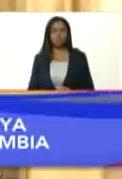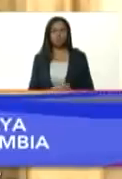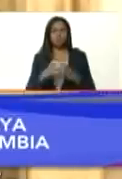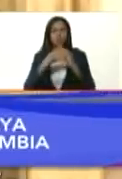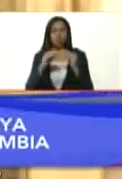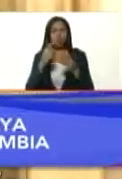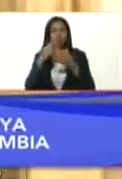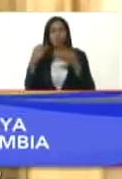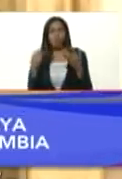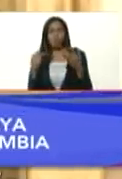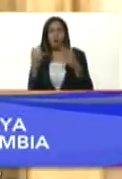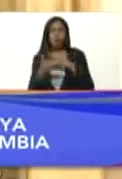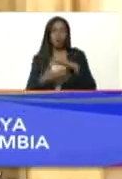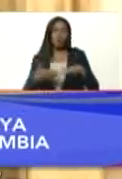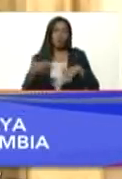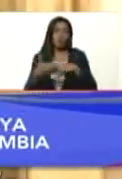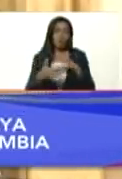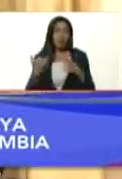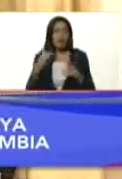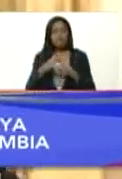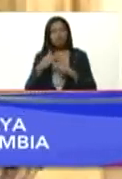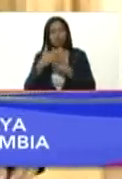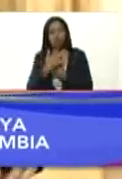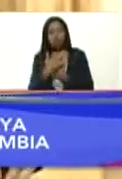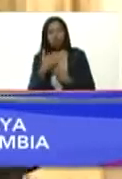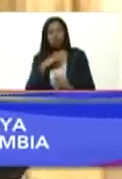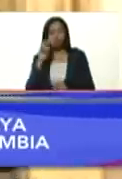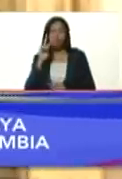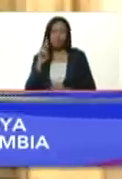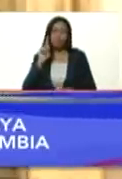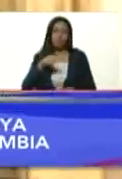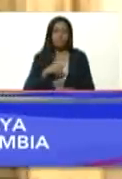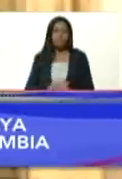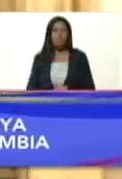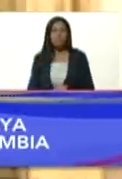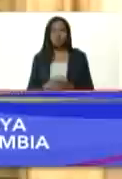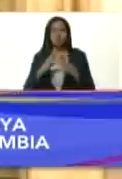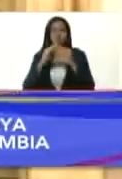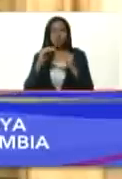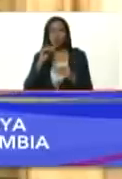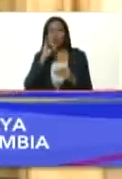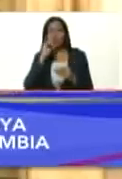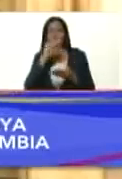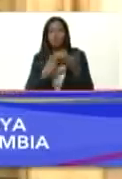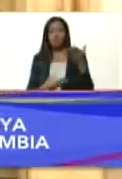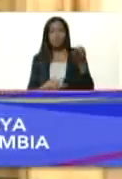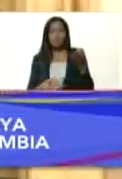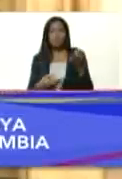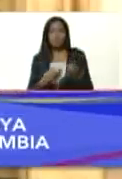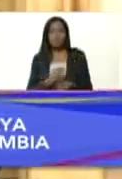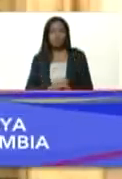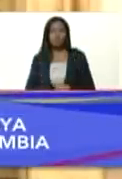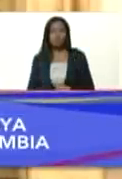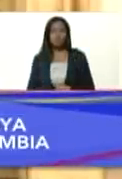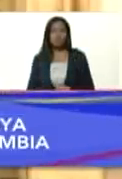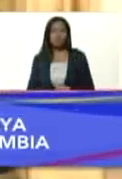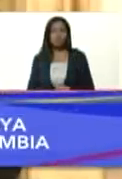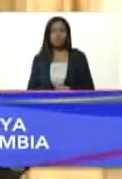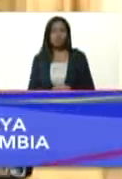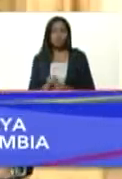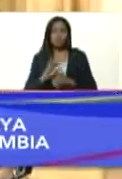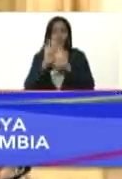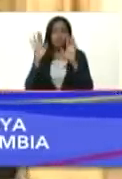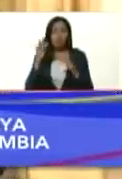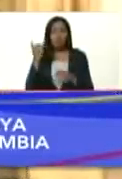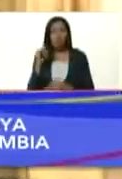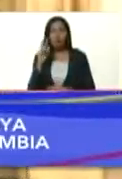las circunstancias, toda la situación, todos los informes que efectivamente se